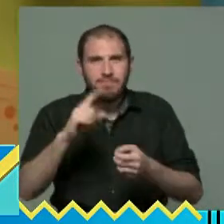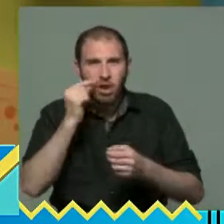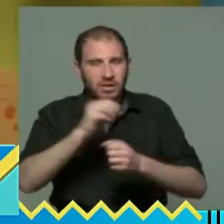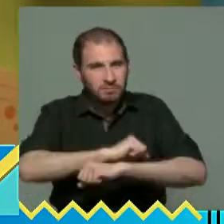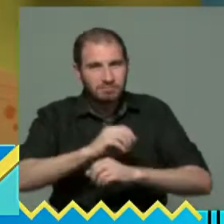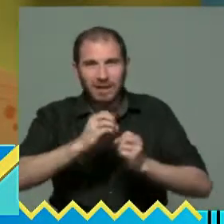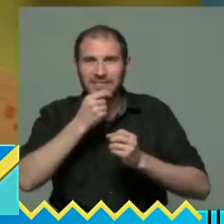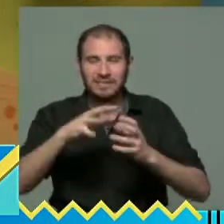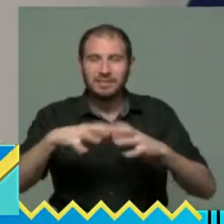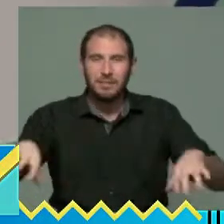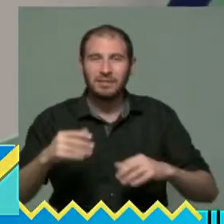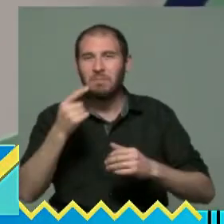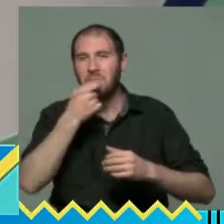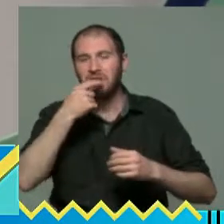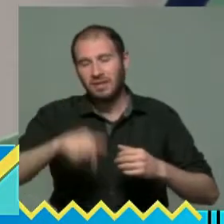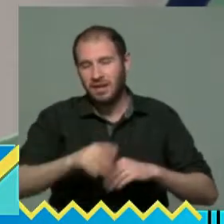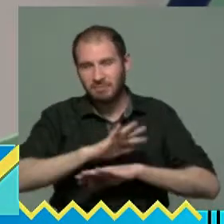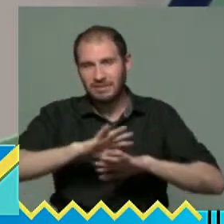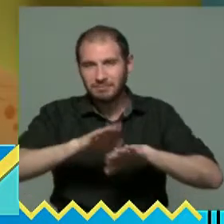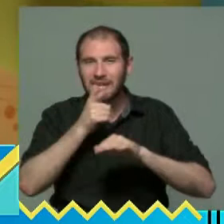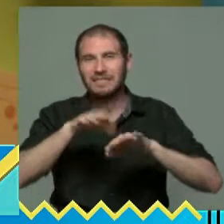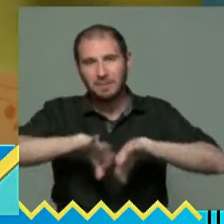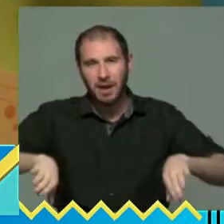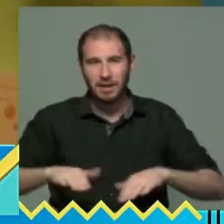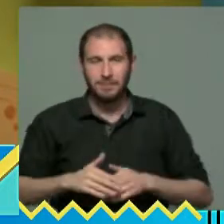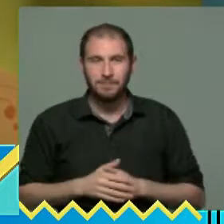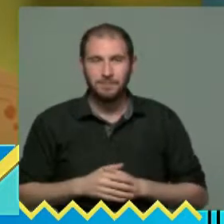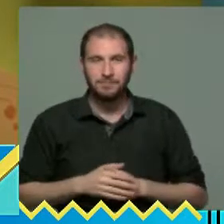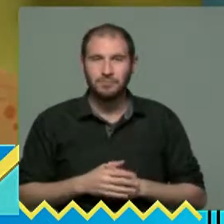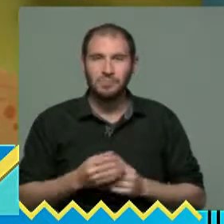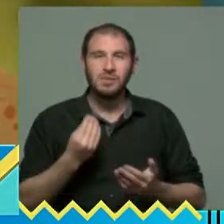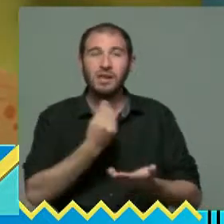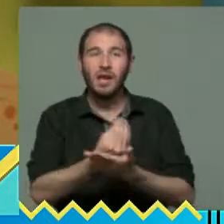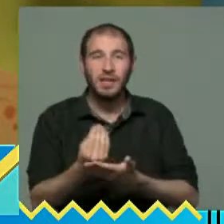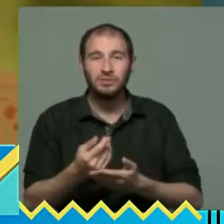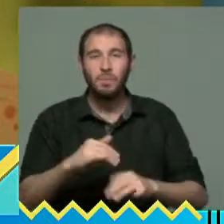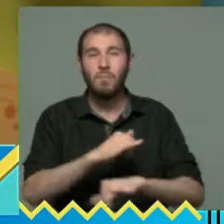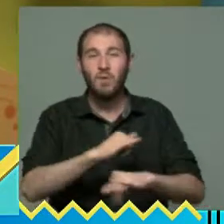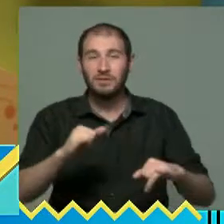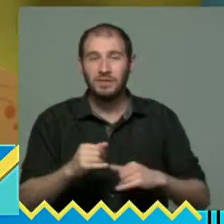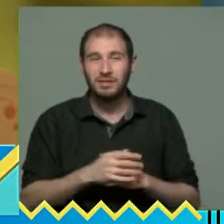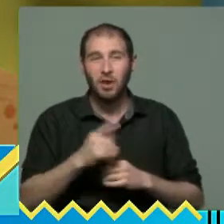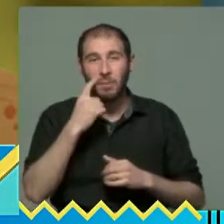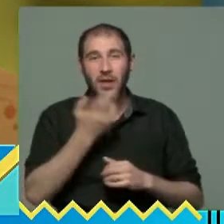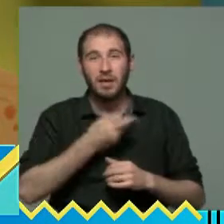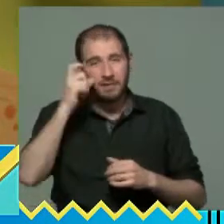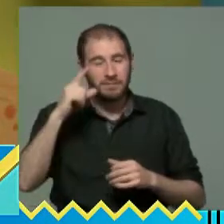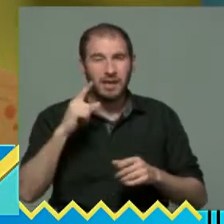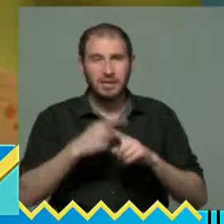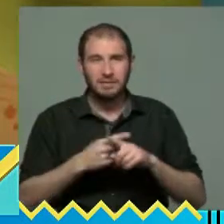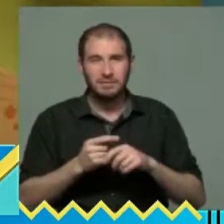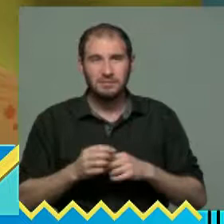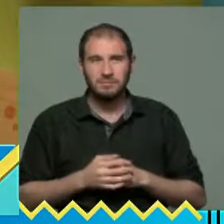tanto previsible y aburrida como la mendocina. Claro, justamente. Los candidatos, los spots publicitarios de Félix era para que yo